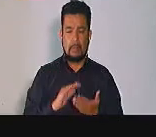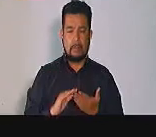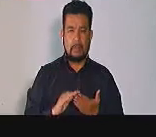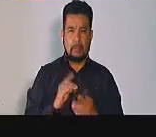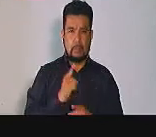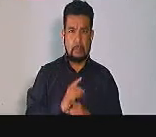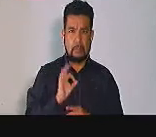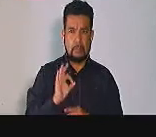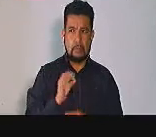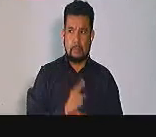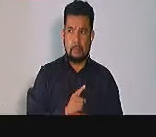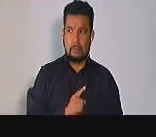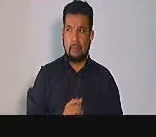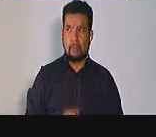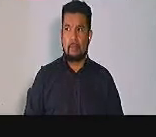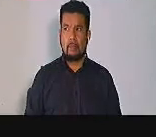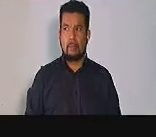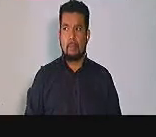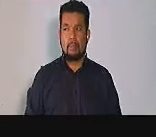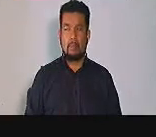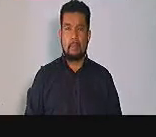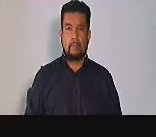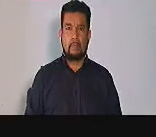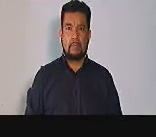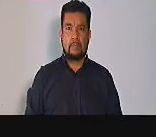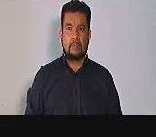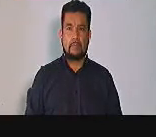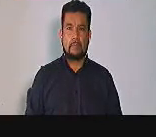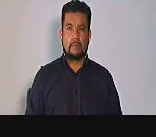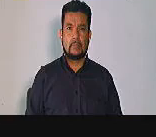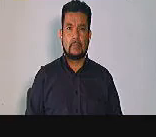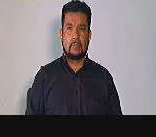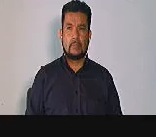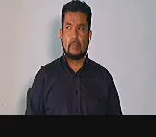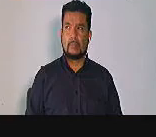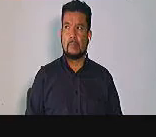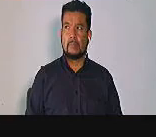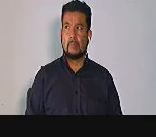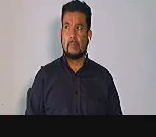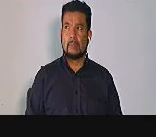excuse, ministra, ya le confirmo la fecha.